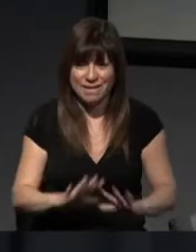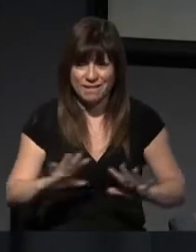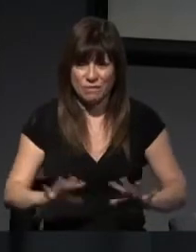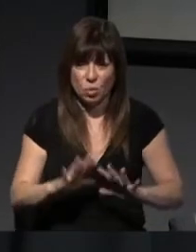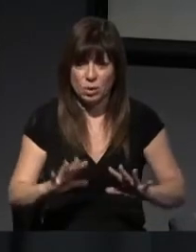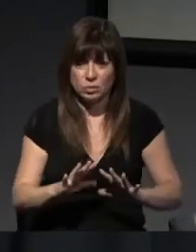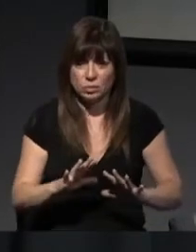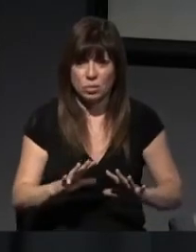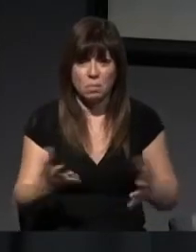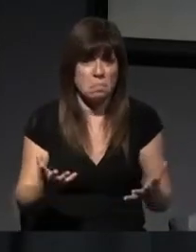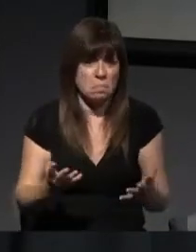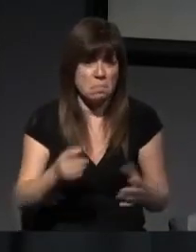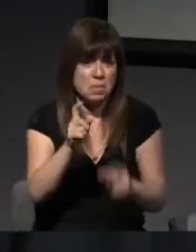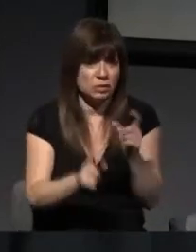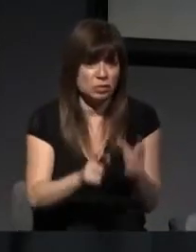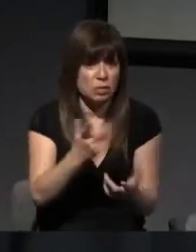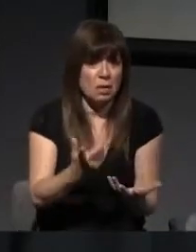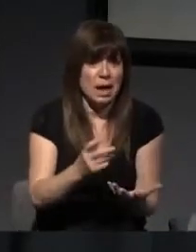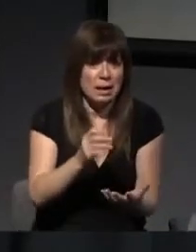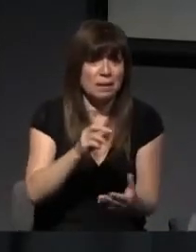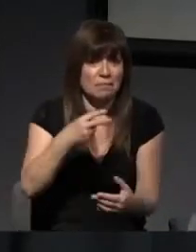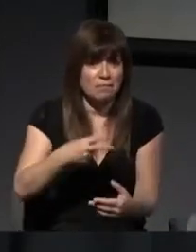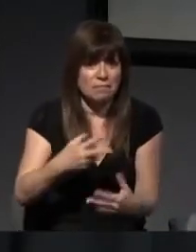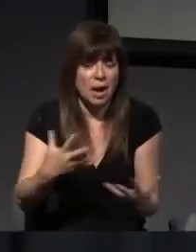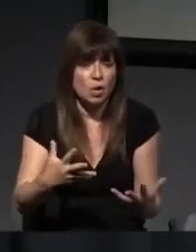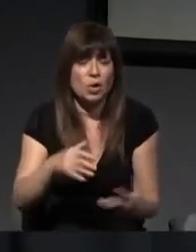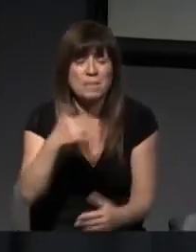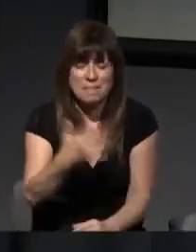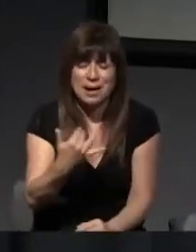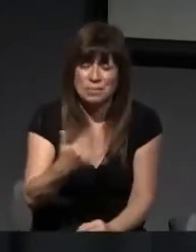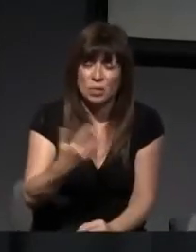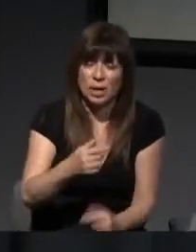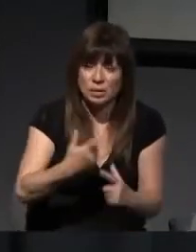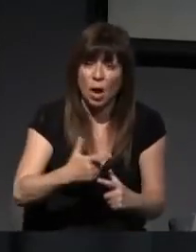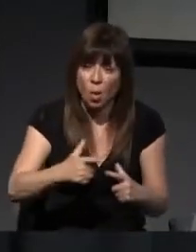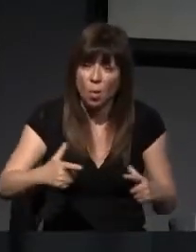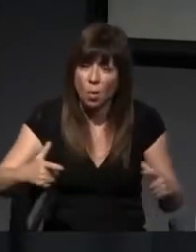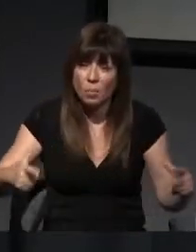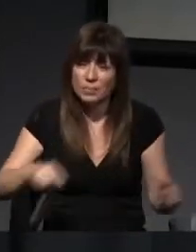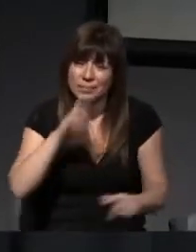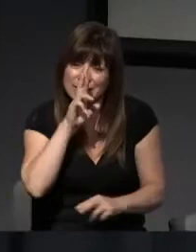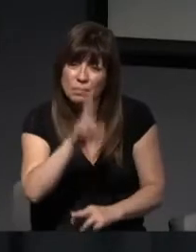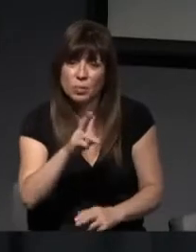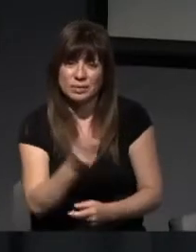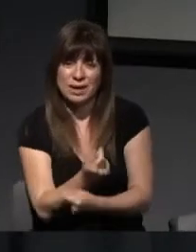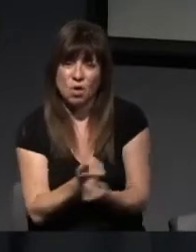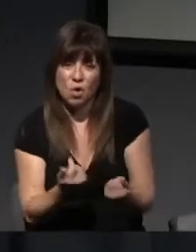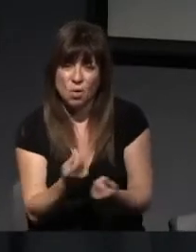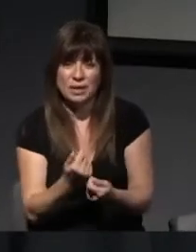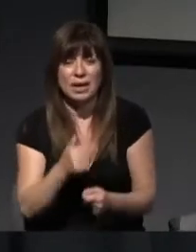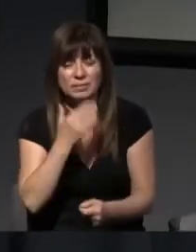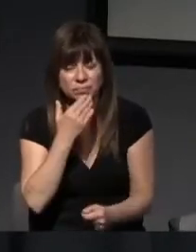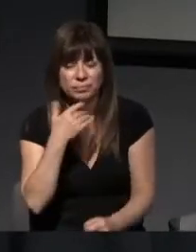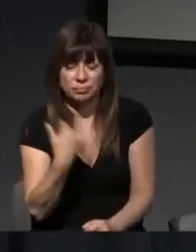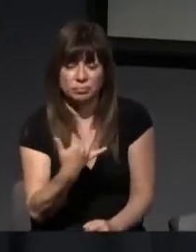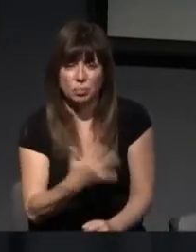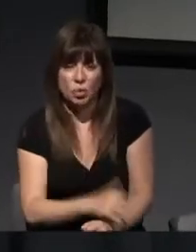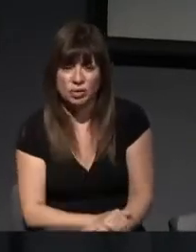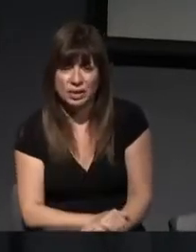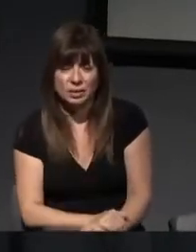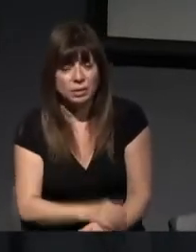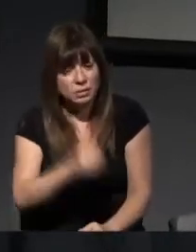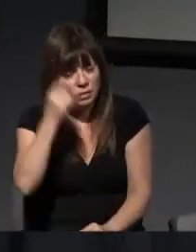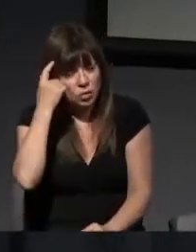capital social, espacios de trabajo, inclusión, creo que es más importante que la respuesta económica, que también es relevante, por supuesto que es relevante, pero me parece